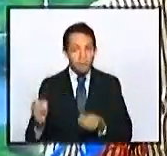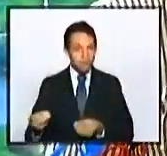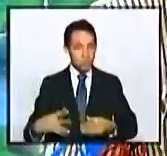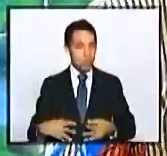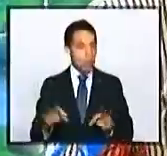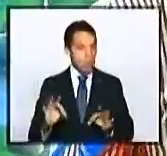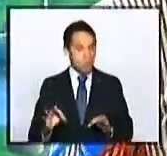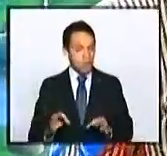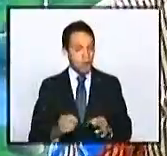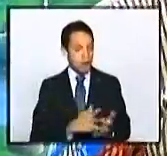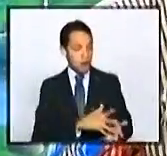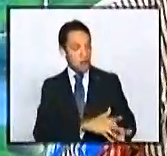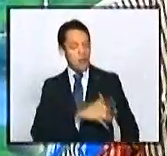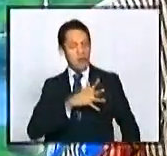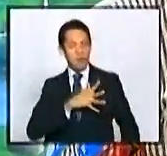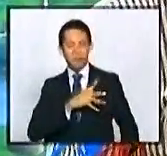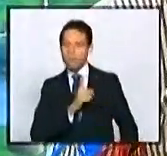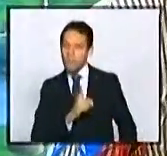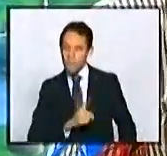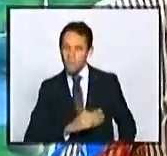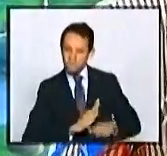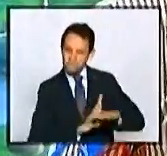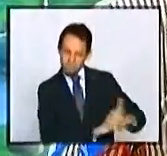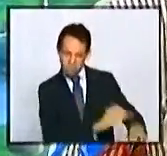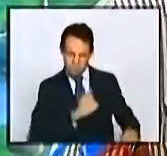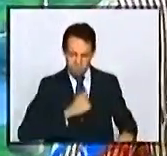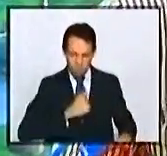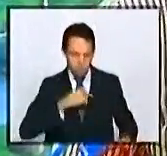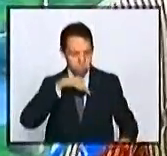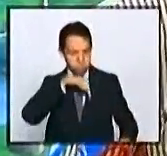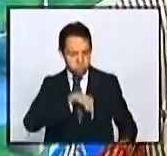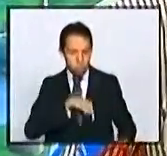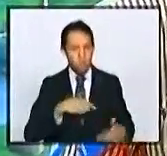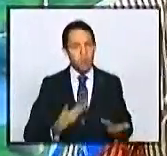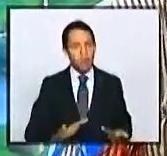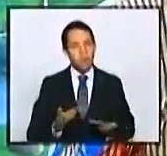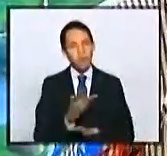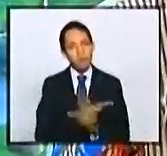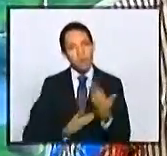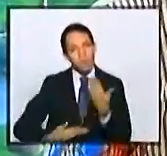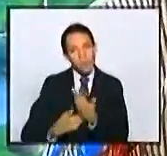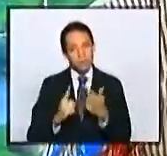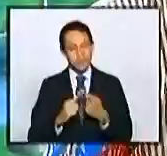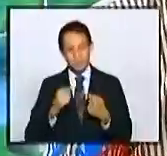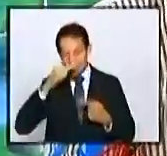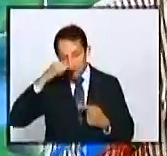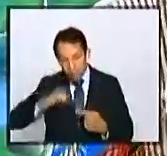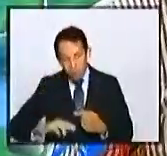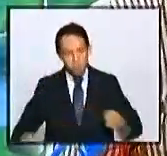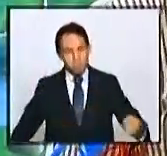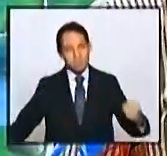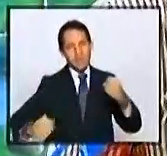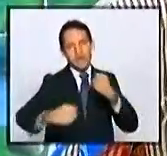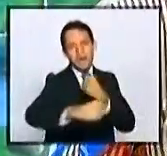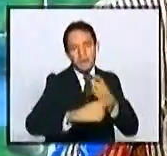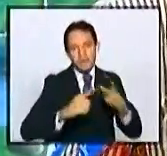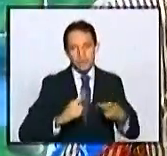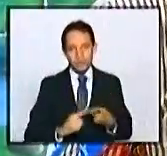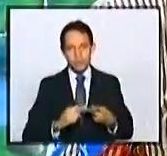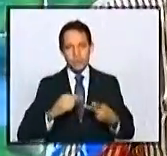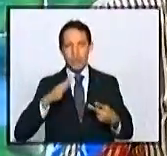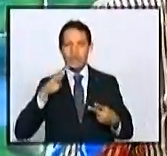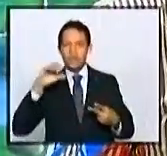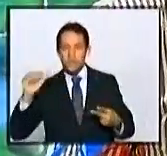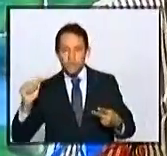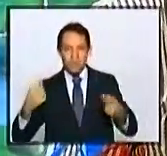a lo material, es ligado a la persona como tal, al compartir, al disfrutar, al abrazar a mi hijo, al abrazar a mi esposa, al abrazar